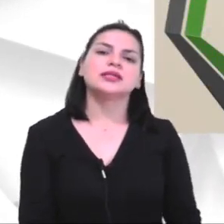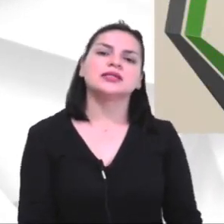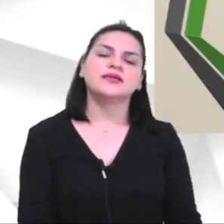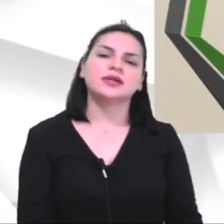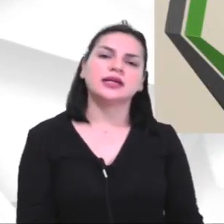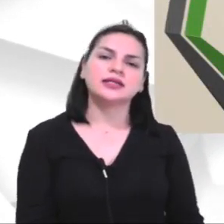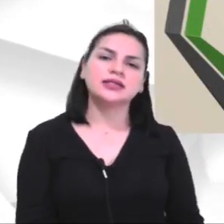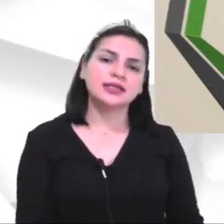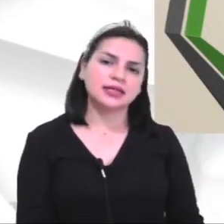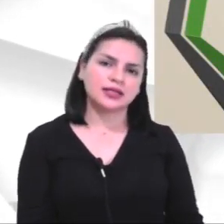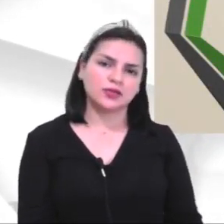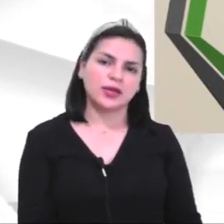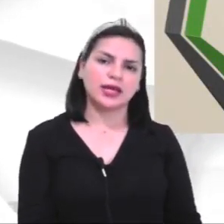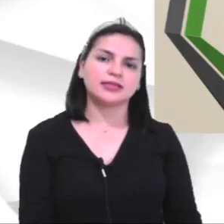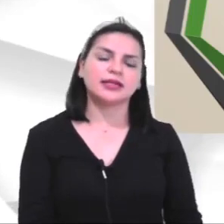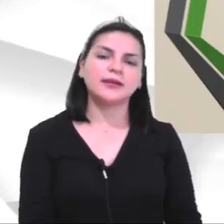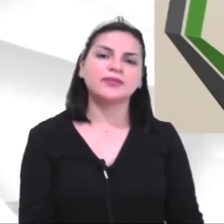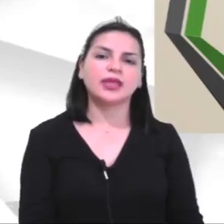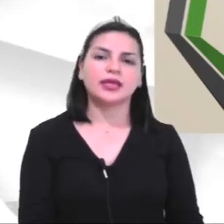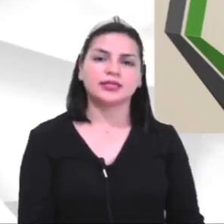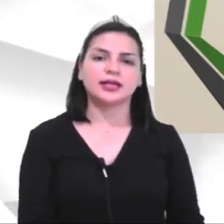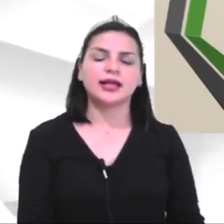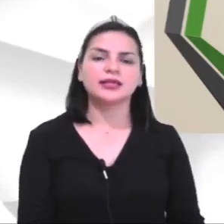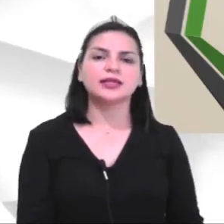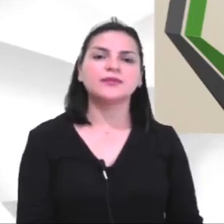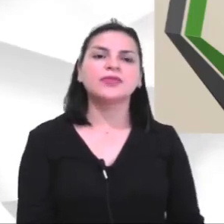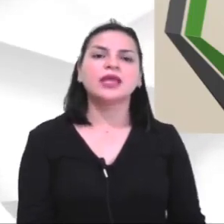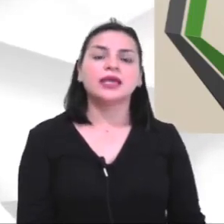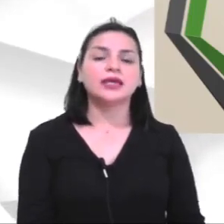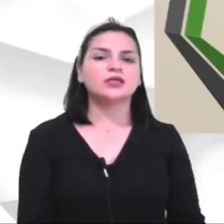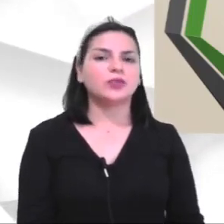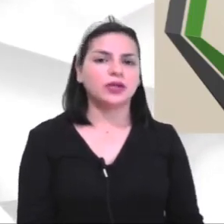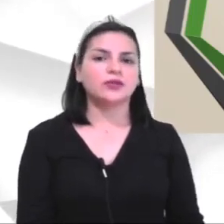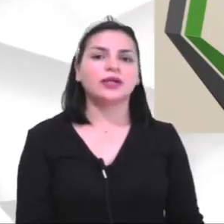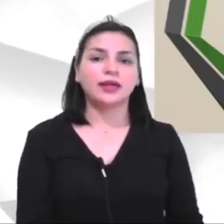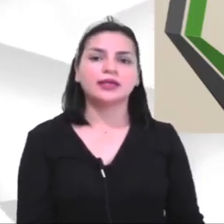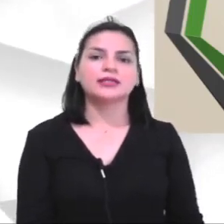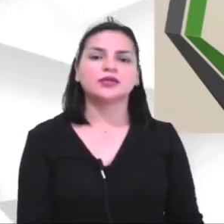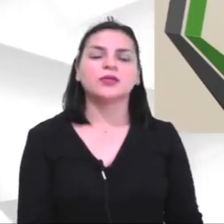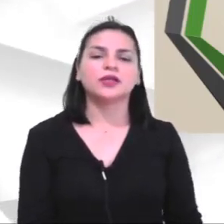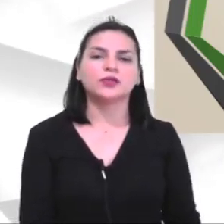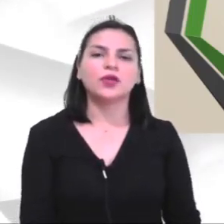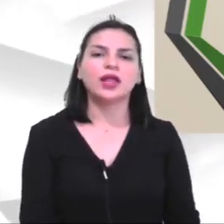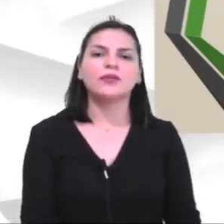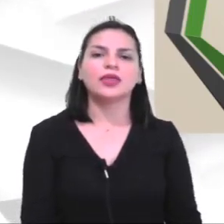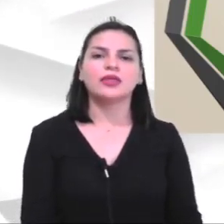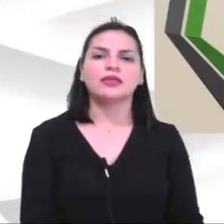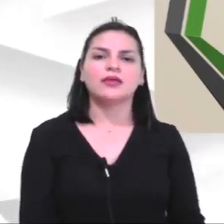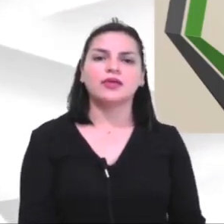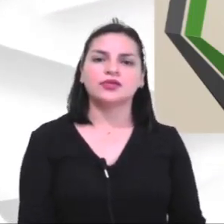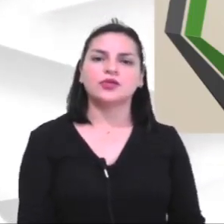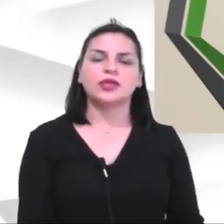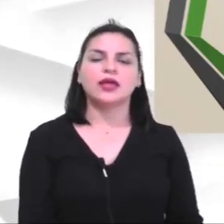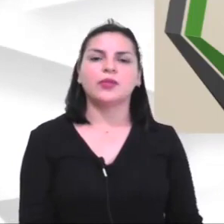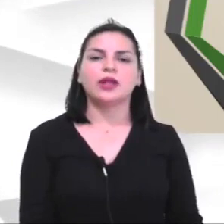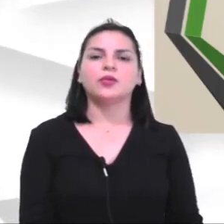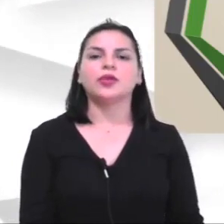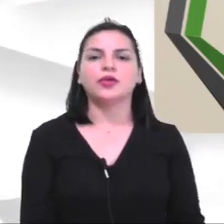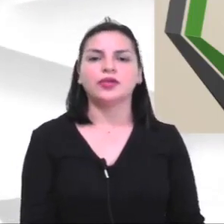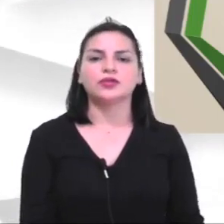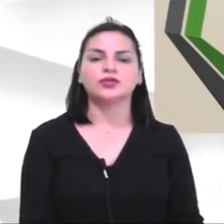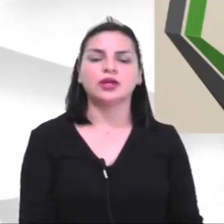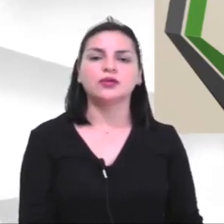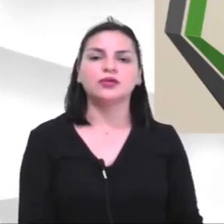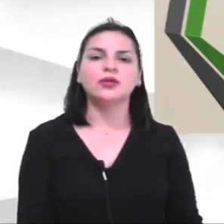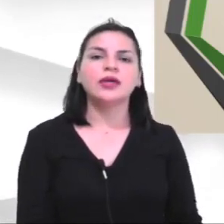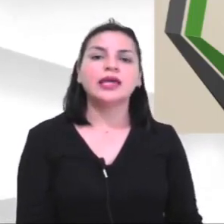es Cindy Estefany García, seré su maestra en esta clase y espero, ¿verdad?, que estén tomando todas las medidas de bioseguridad para el cuidado